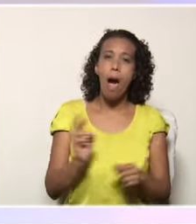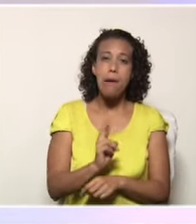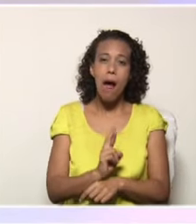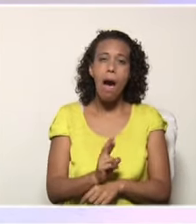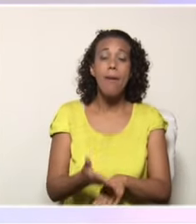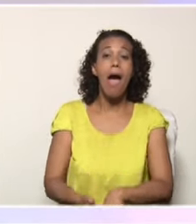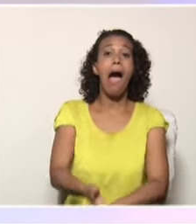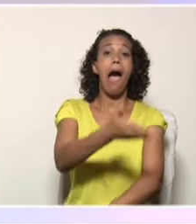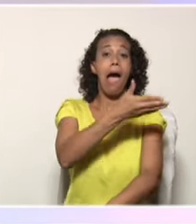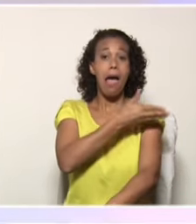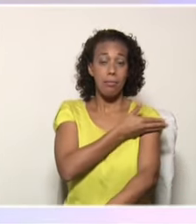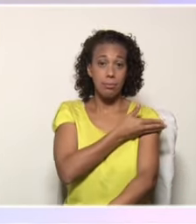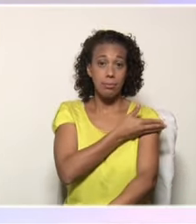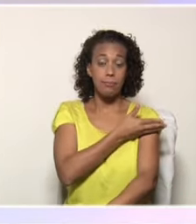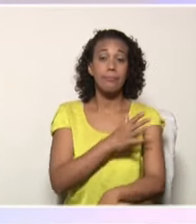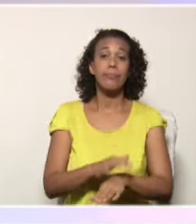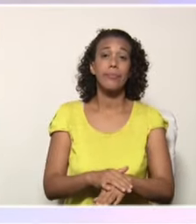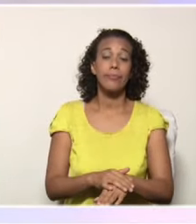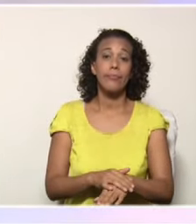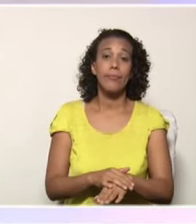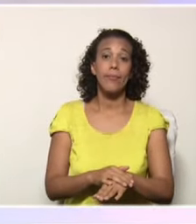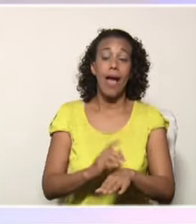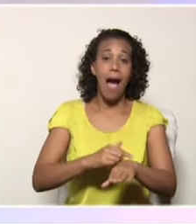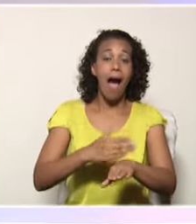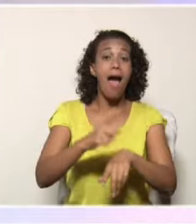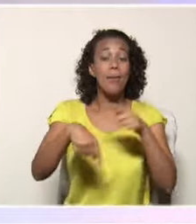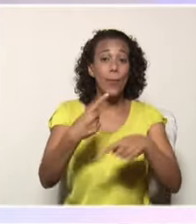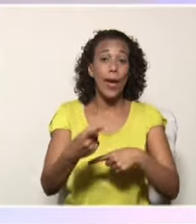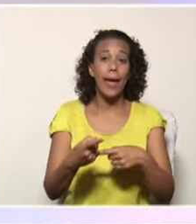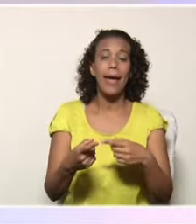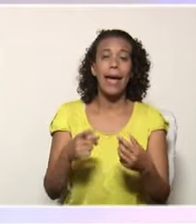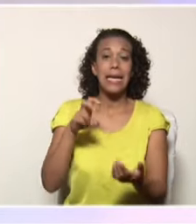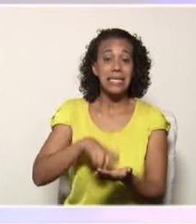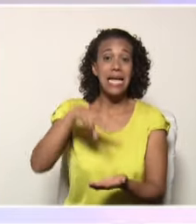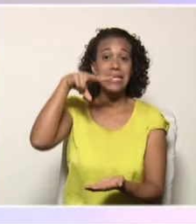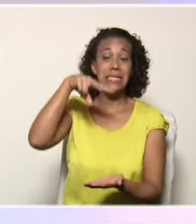Luego, el estudiante realizará 10 saltos verticales